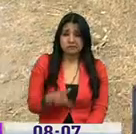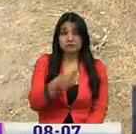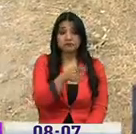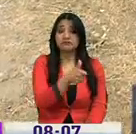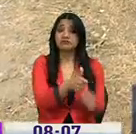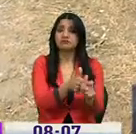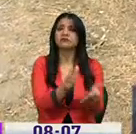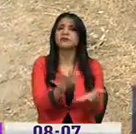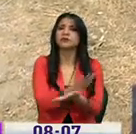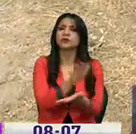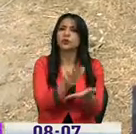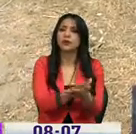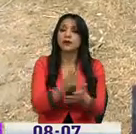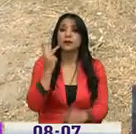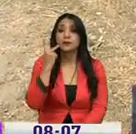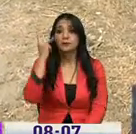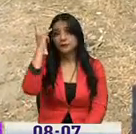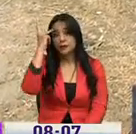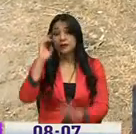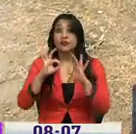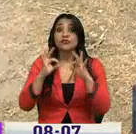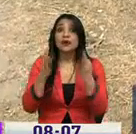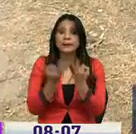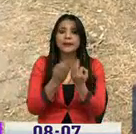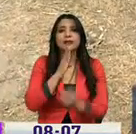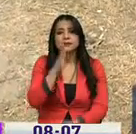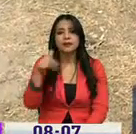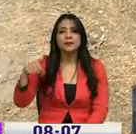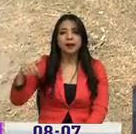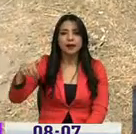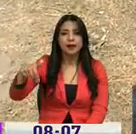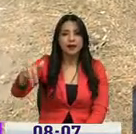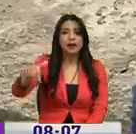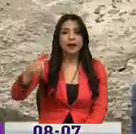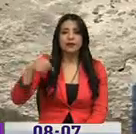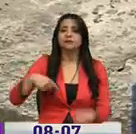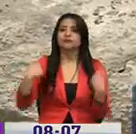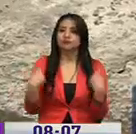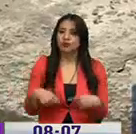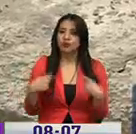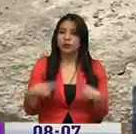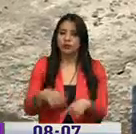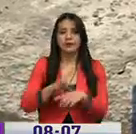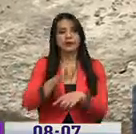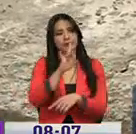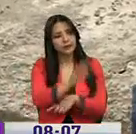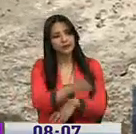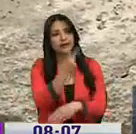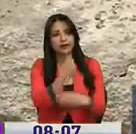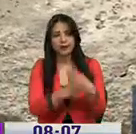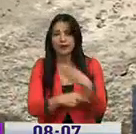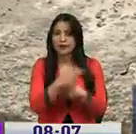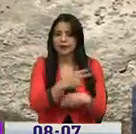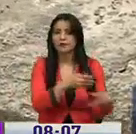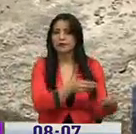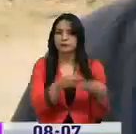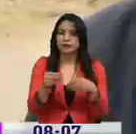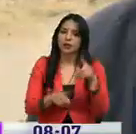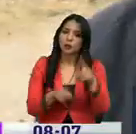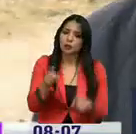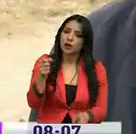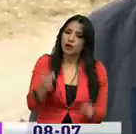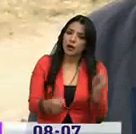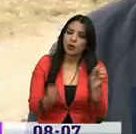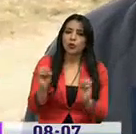escuela. Los padres de familia tienen que venir por aquí todos los días, ¿no? A dejarlos y llevarlos. Y algunos vienen a pie, otros en carro,